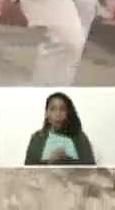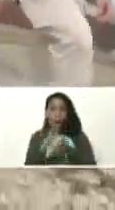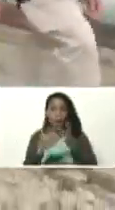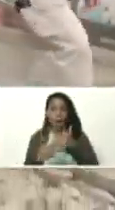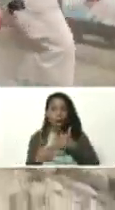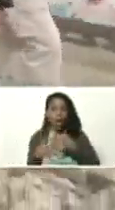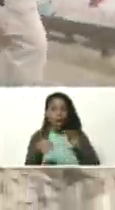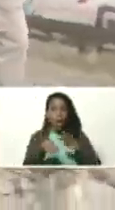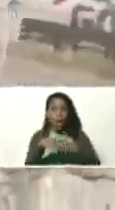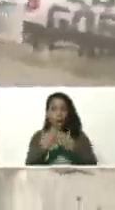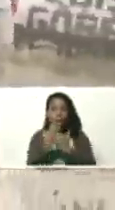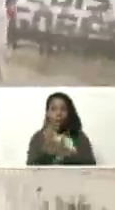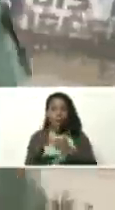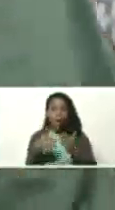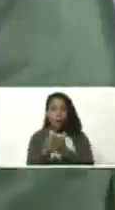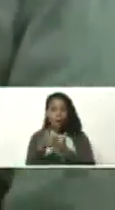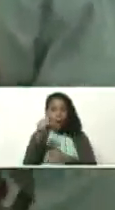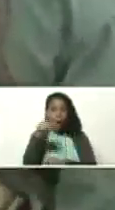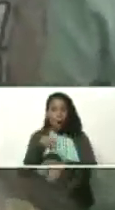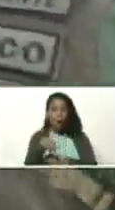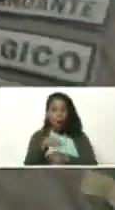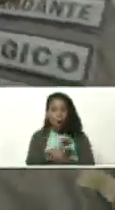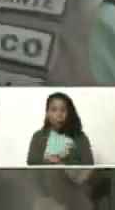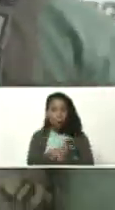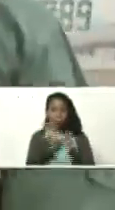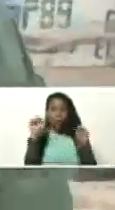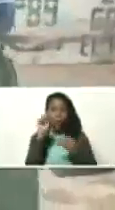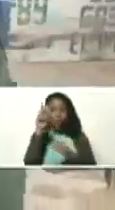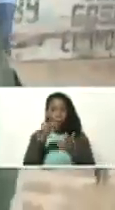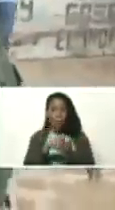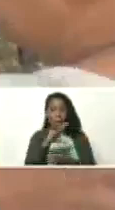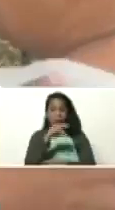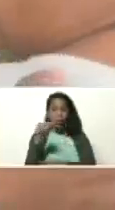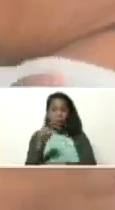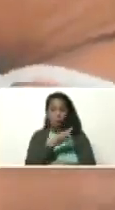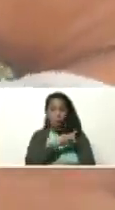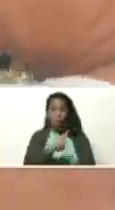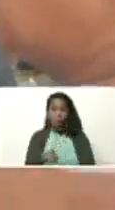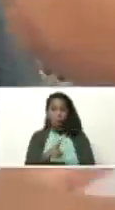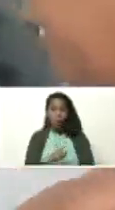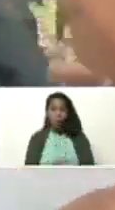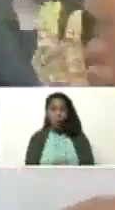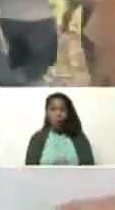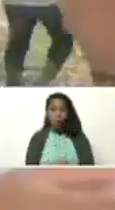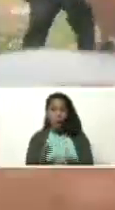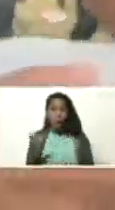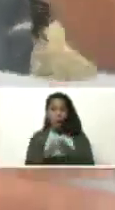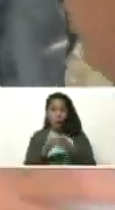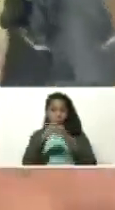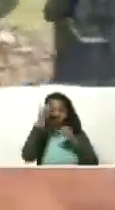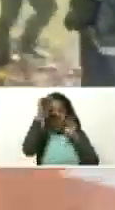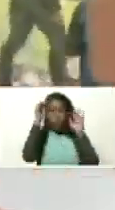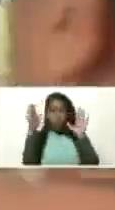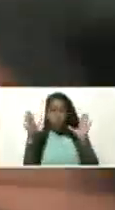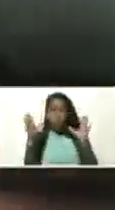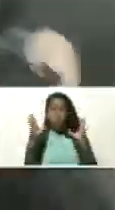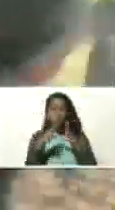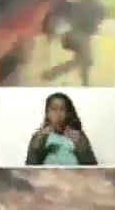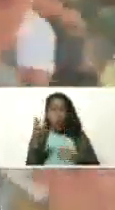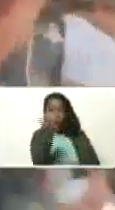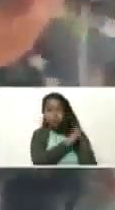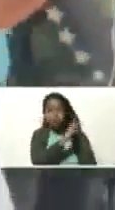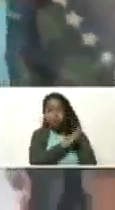de la madrugada hasta el día de hoy amanecimos los 2.500 que usted ordenó. La tropa está atendida con todos sus